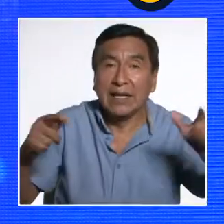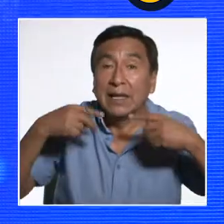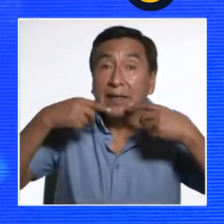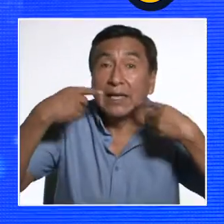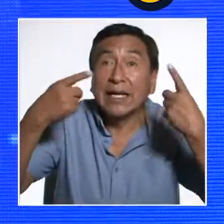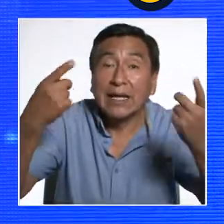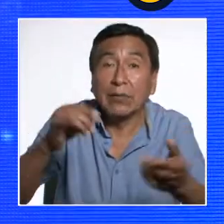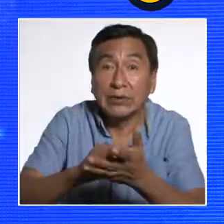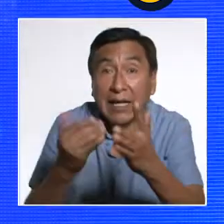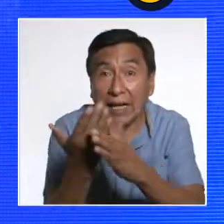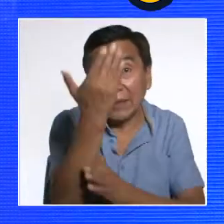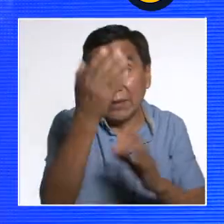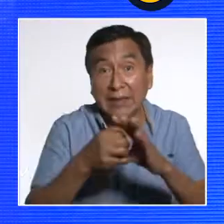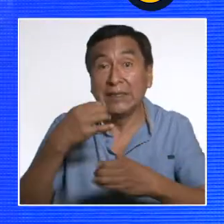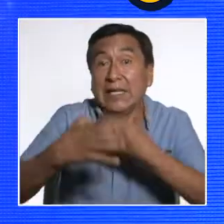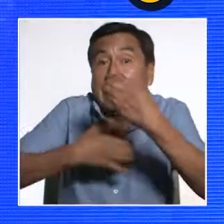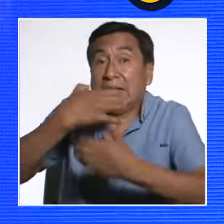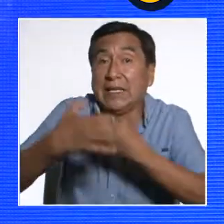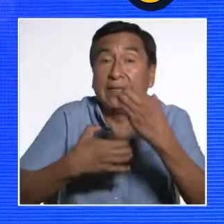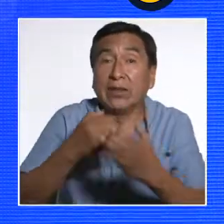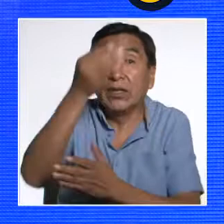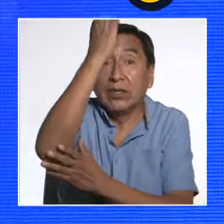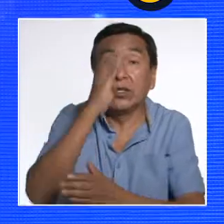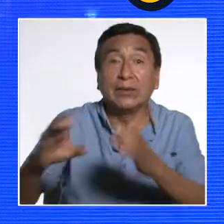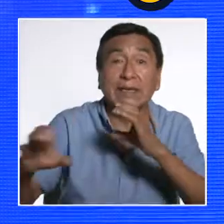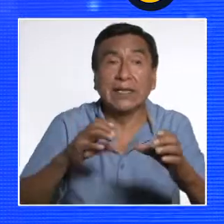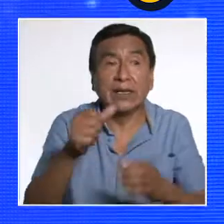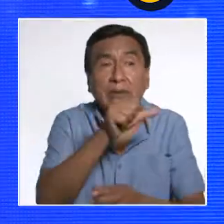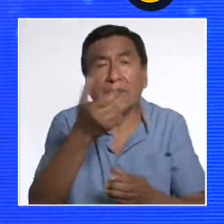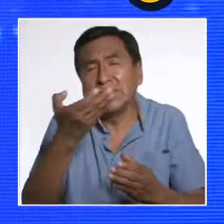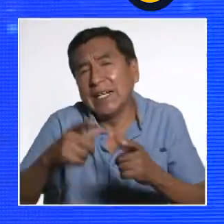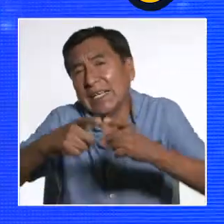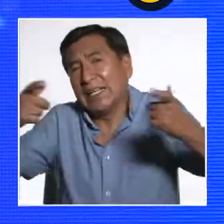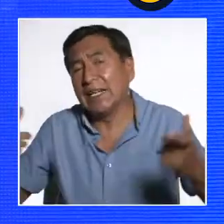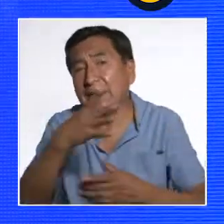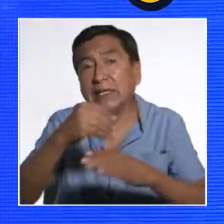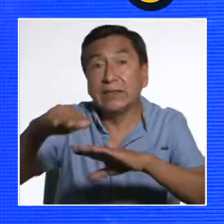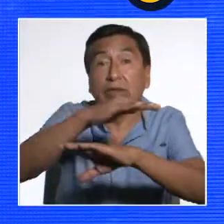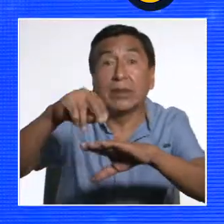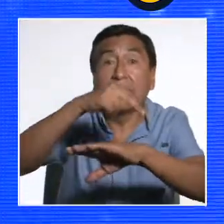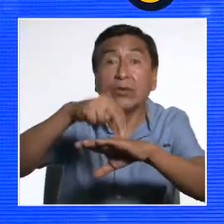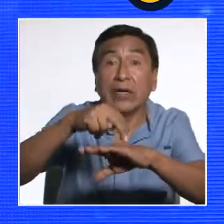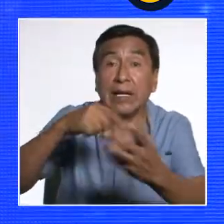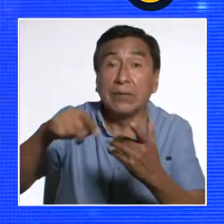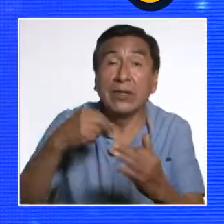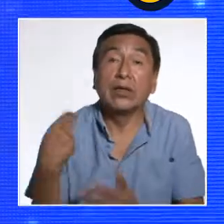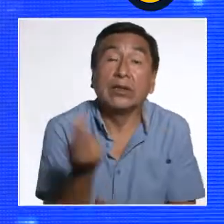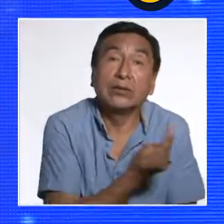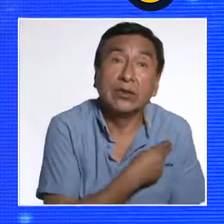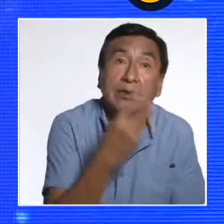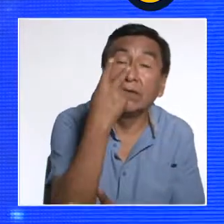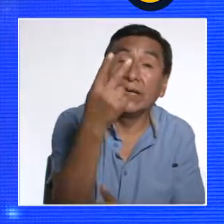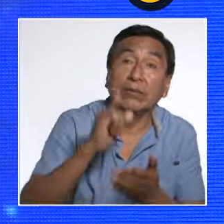Declaramos que a través del grito Dios va a hacer algo grande y sobrenatural en medio de nosotros. Veremos